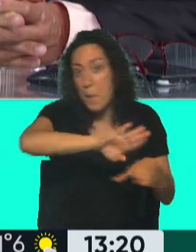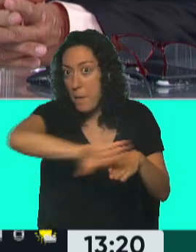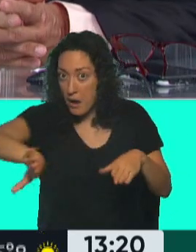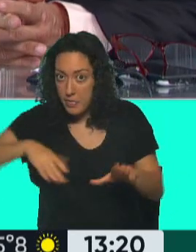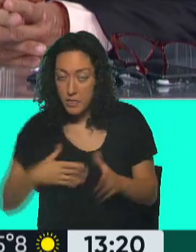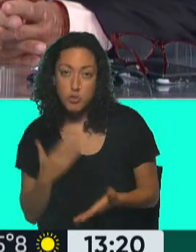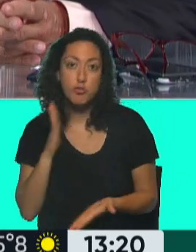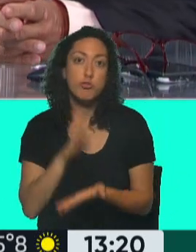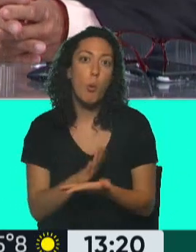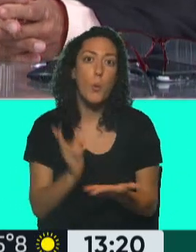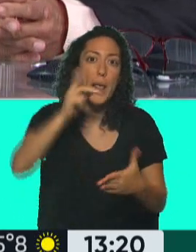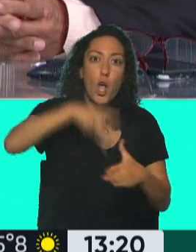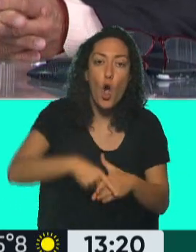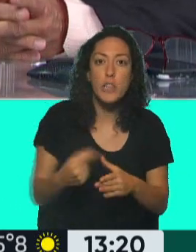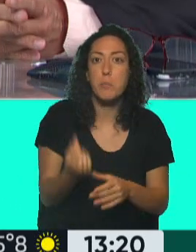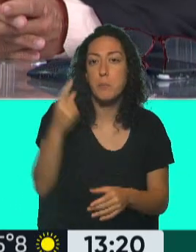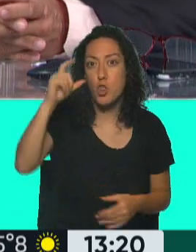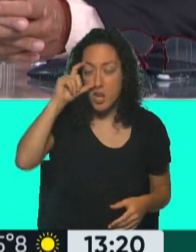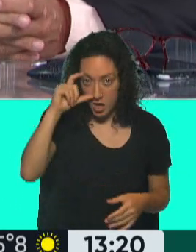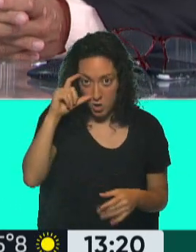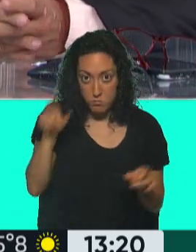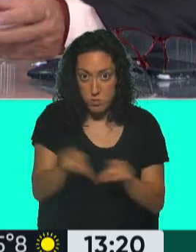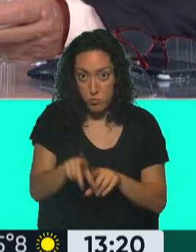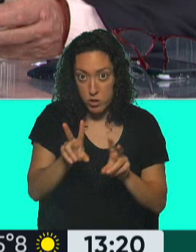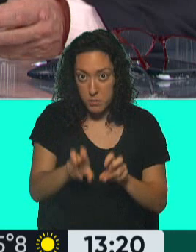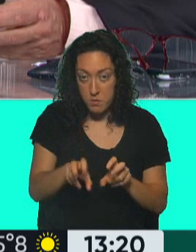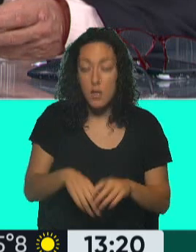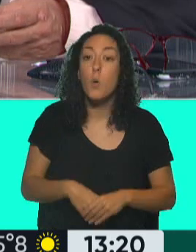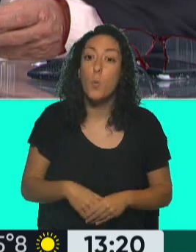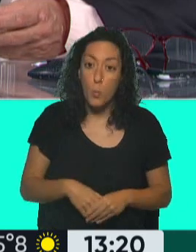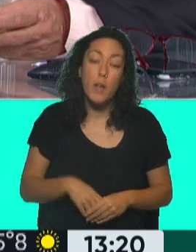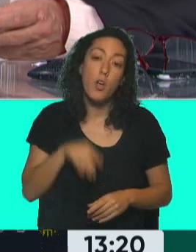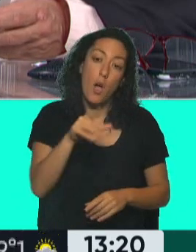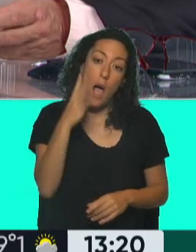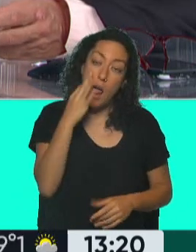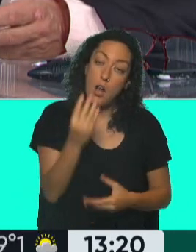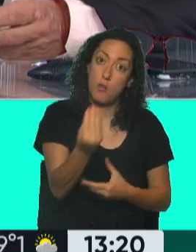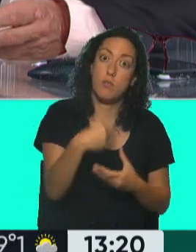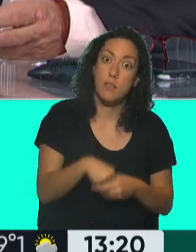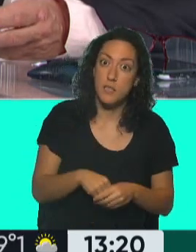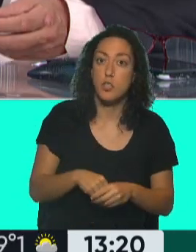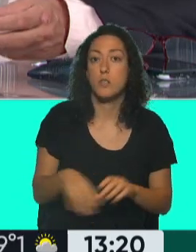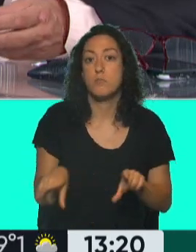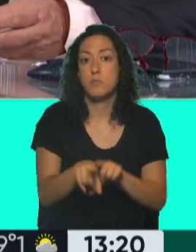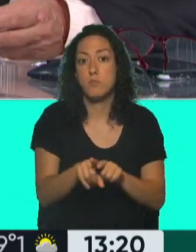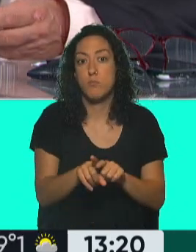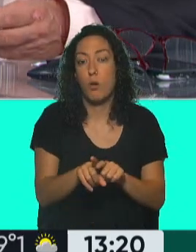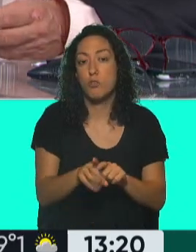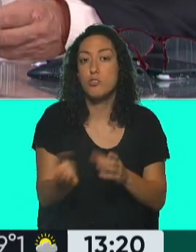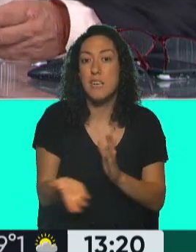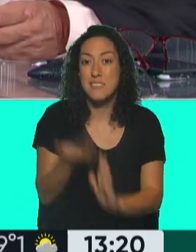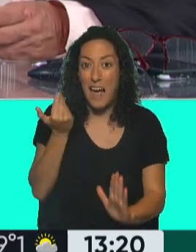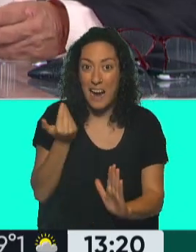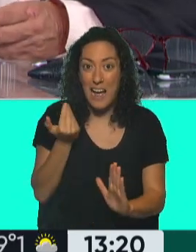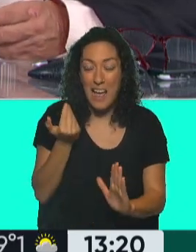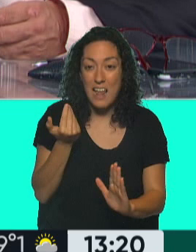el corte del primero de claro Bueno ahí también ahí entró parte de eso aparte del perdón que le hacen a las empresas dicen bueno